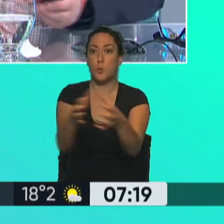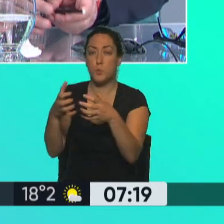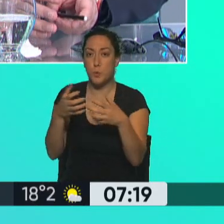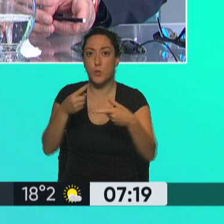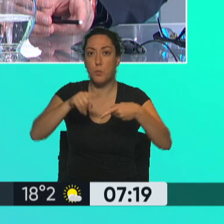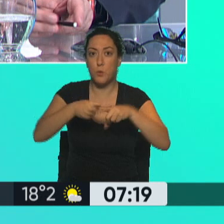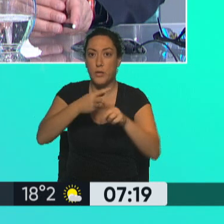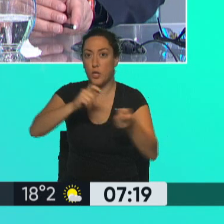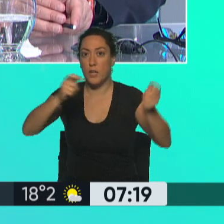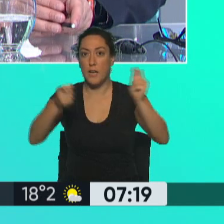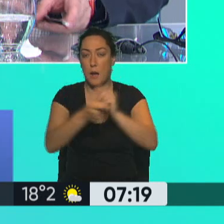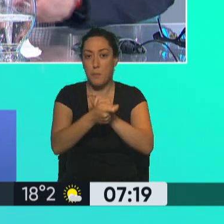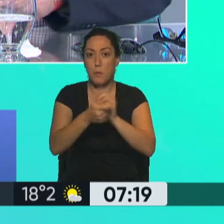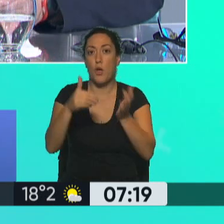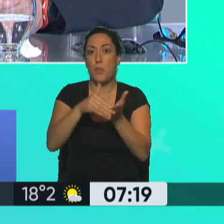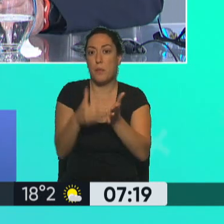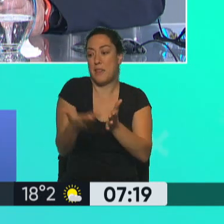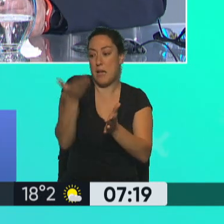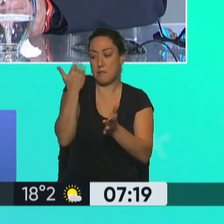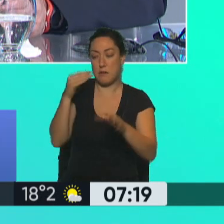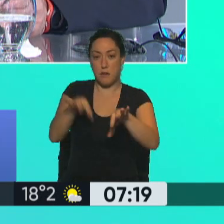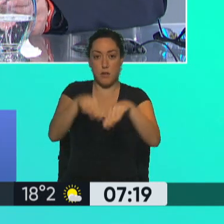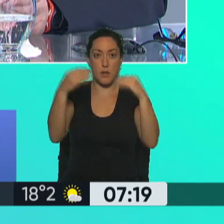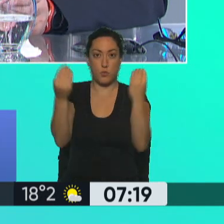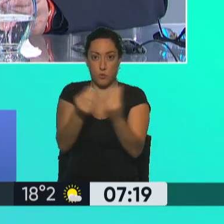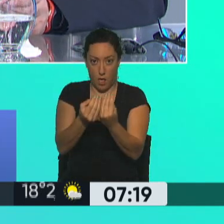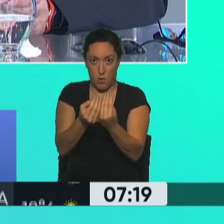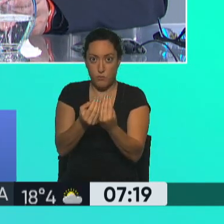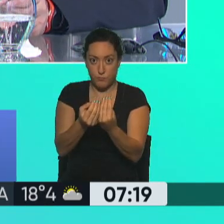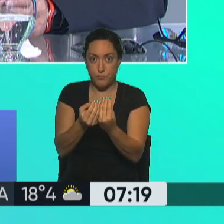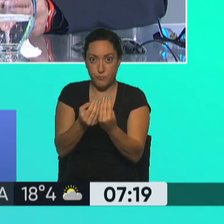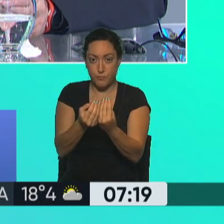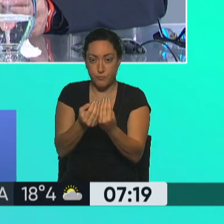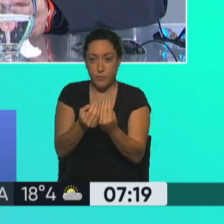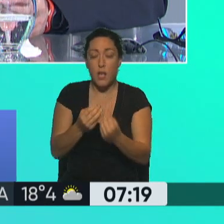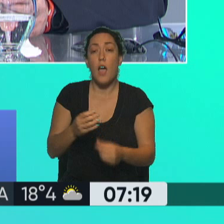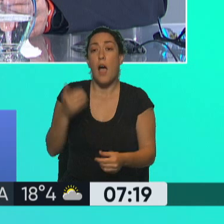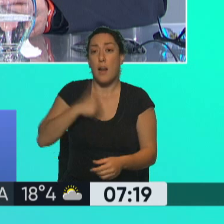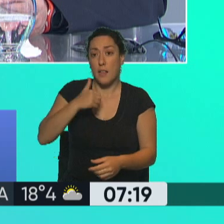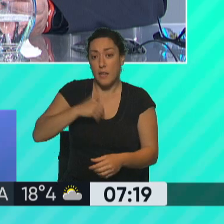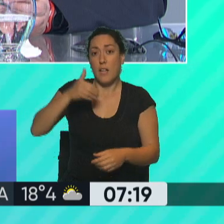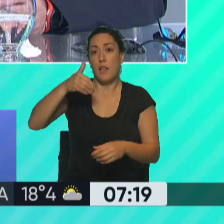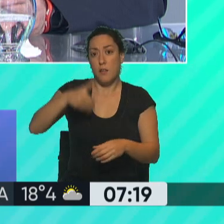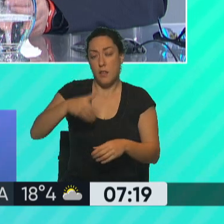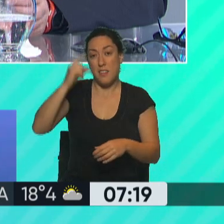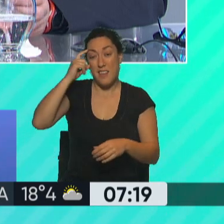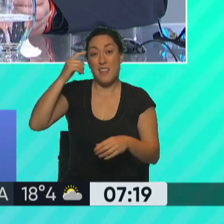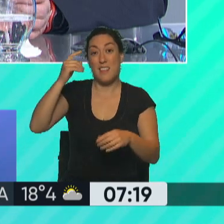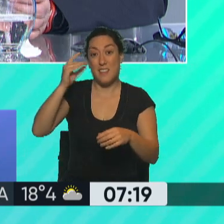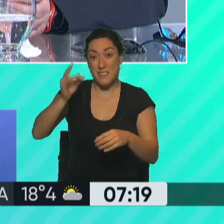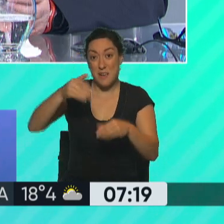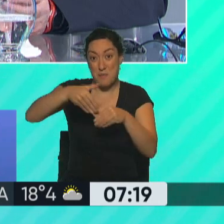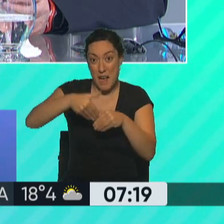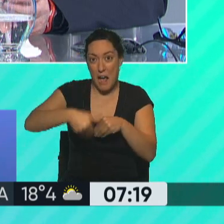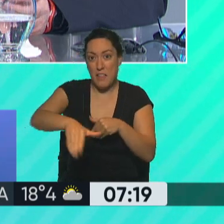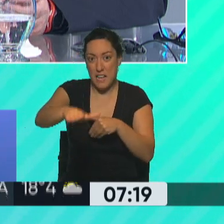políticos dependían del resultado de ayer. A partir de la realidad que va a tener la República Argentina a partir del 10 de diciembre,